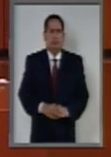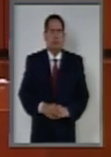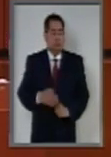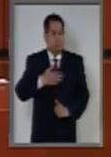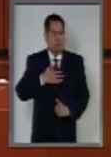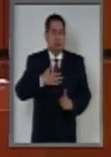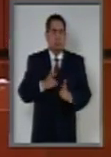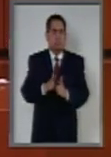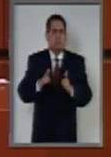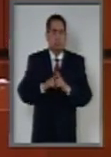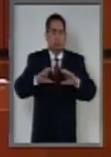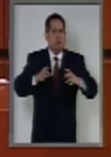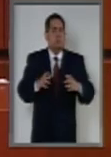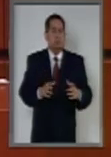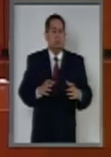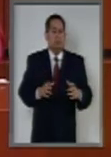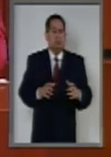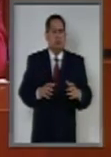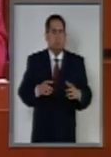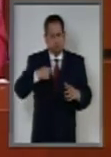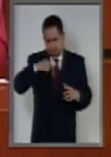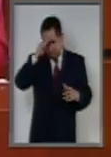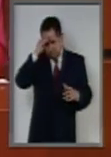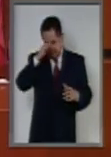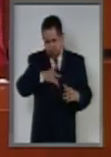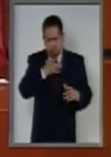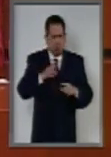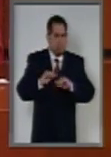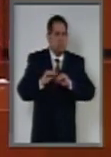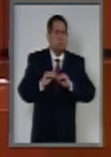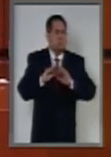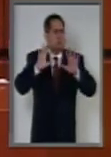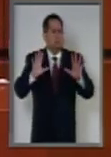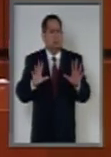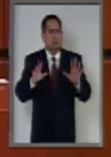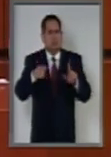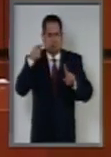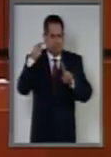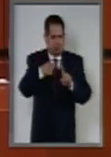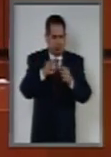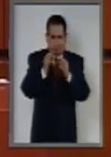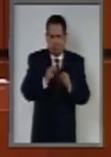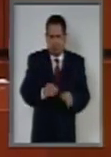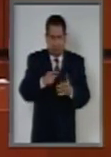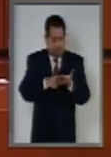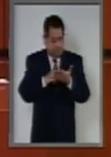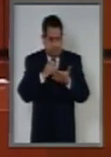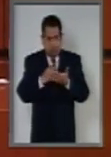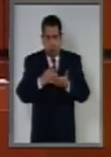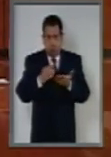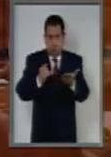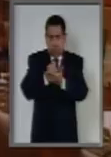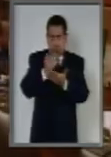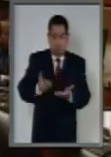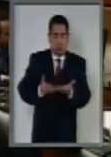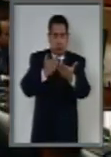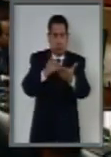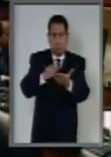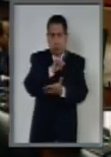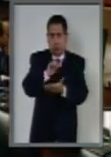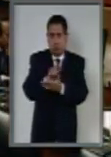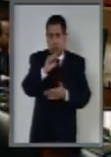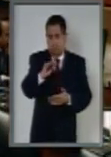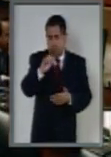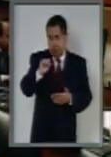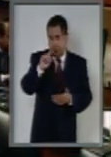grupo parlamentario estamos claros y precisos que el dictamen que expida la Ley de